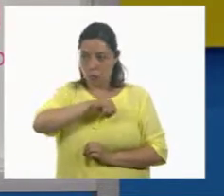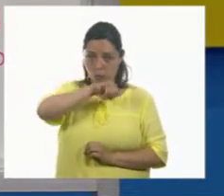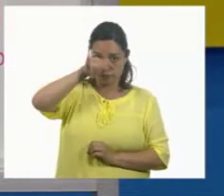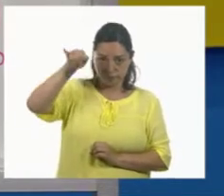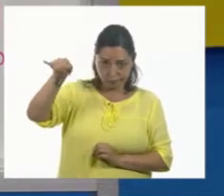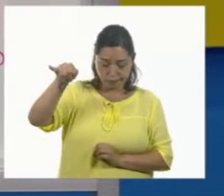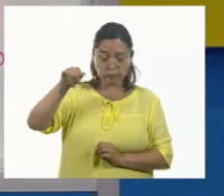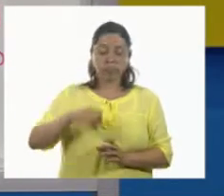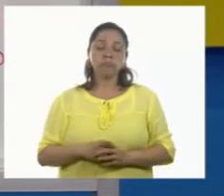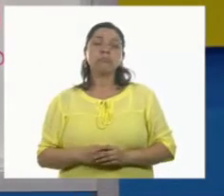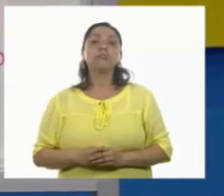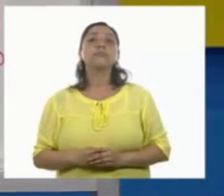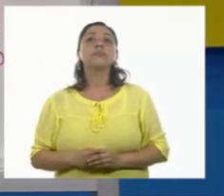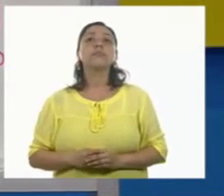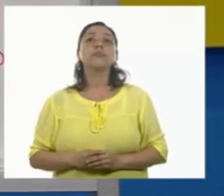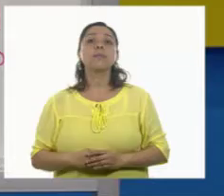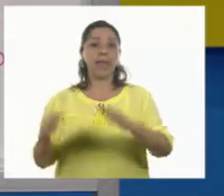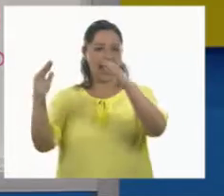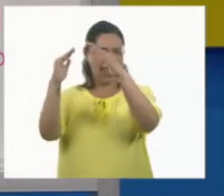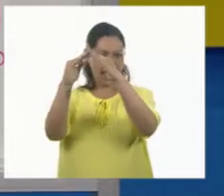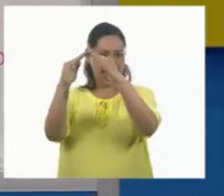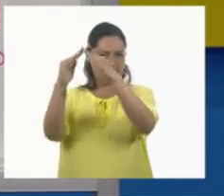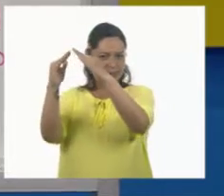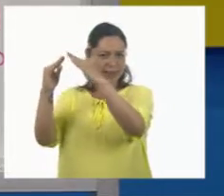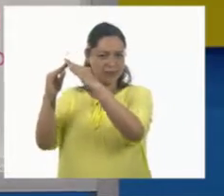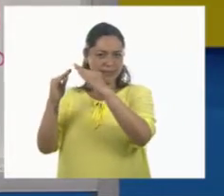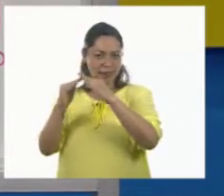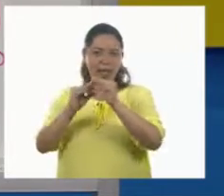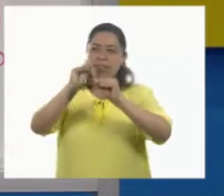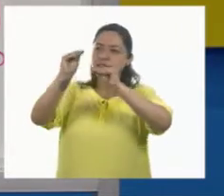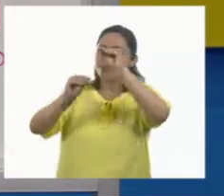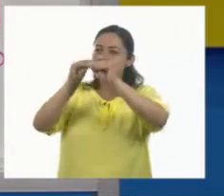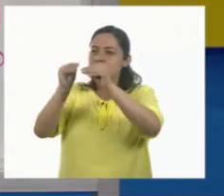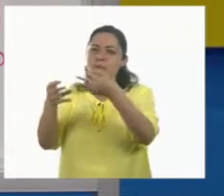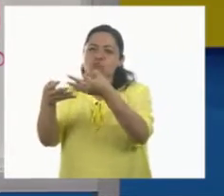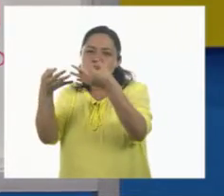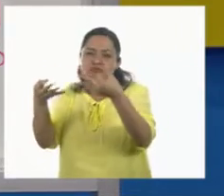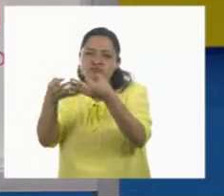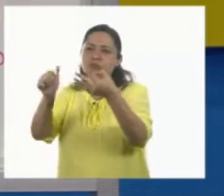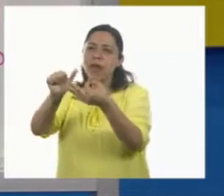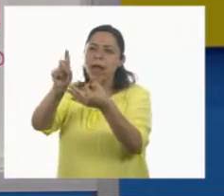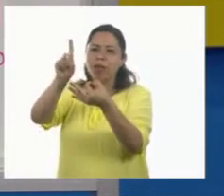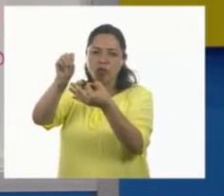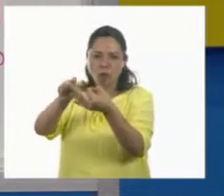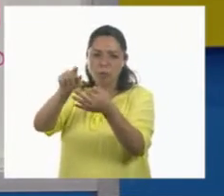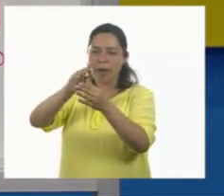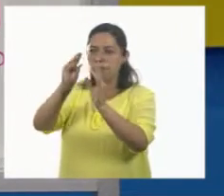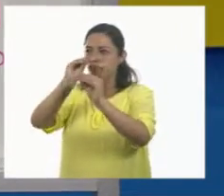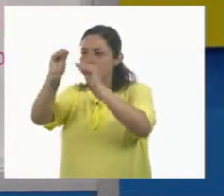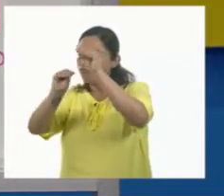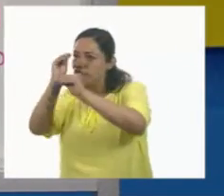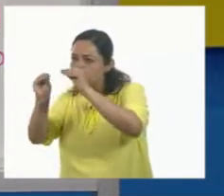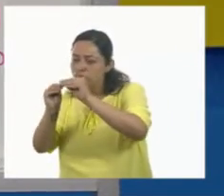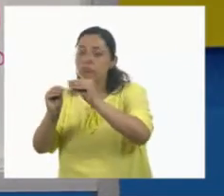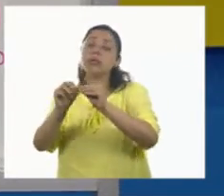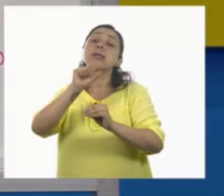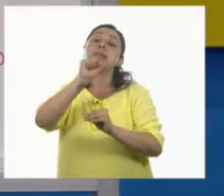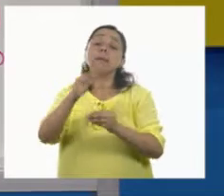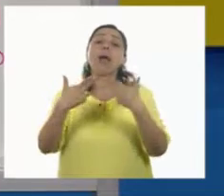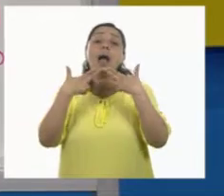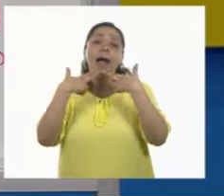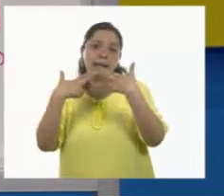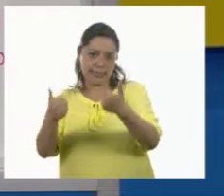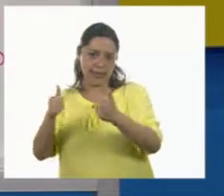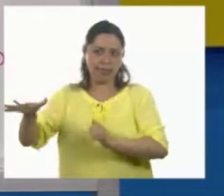en el campo, las casas o las viviendas eran de adobe y también eran haciendas las que se encontraban. Pero, ¿qué